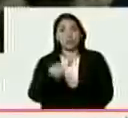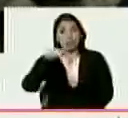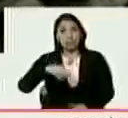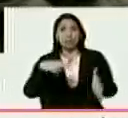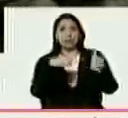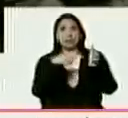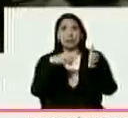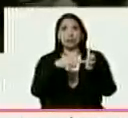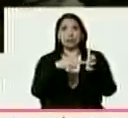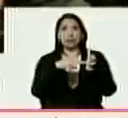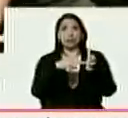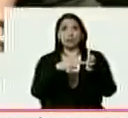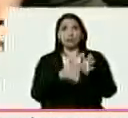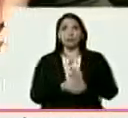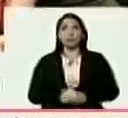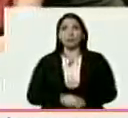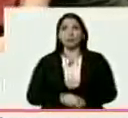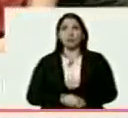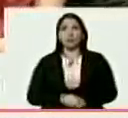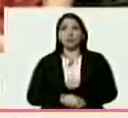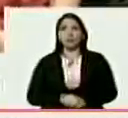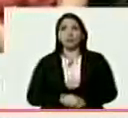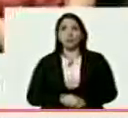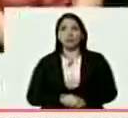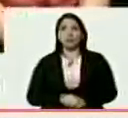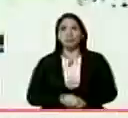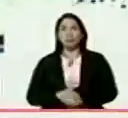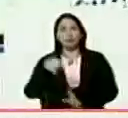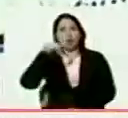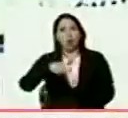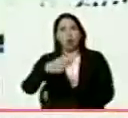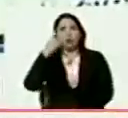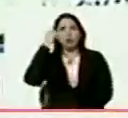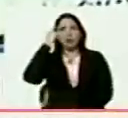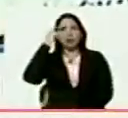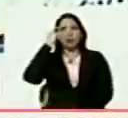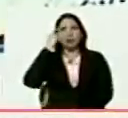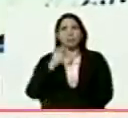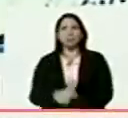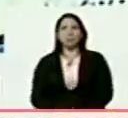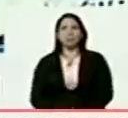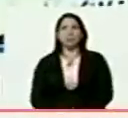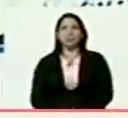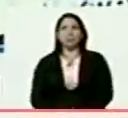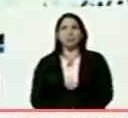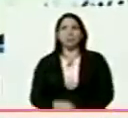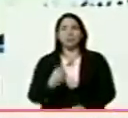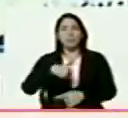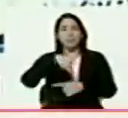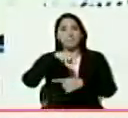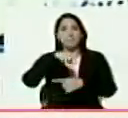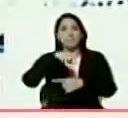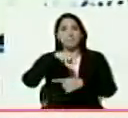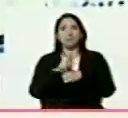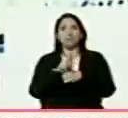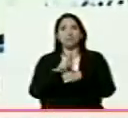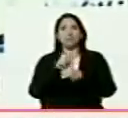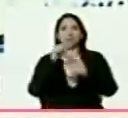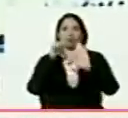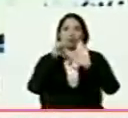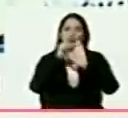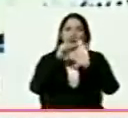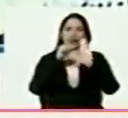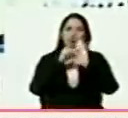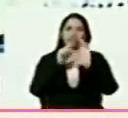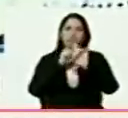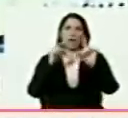gracias, nosotros en Siria estamos hoy día a la primera línea a